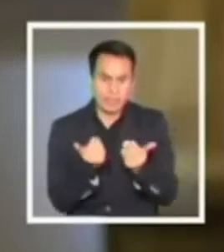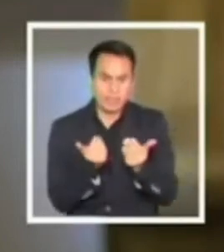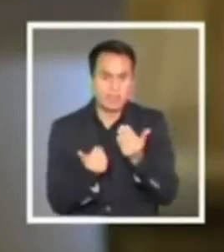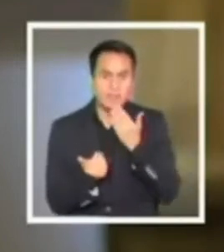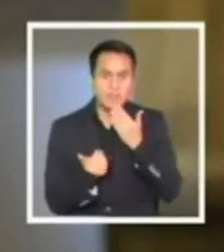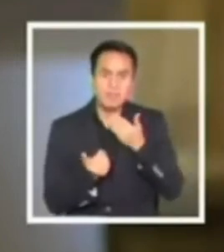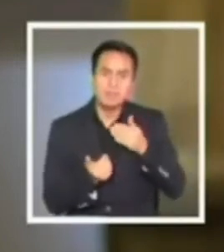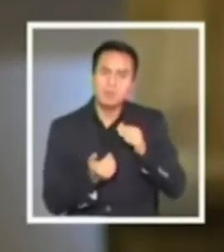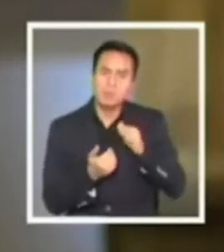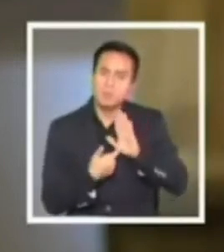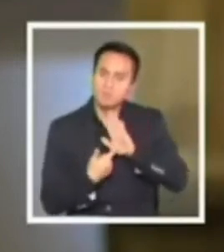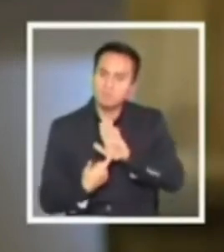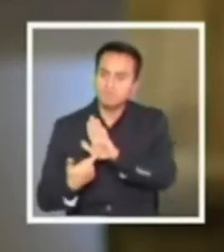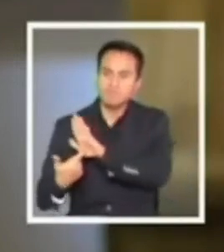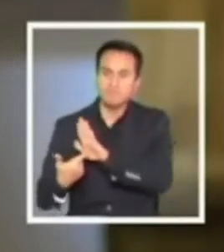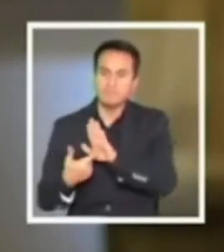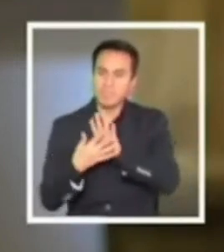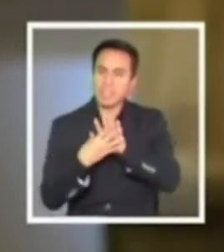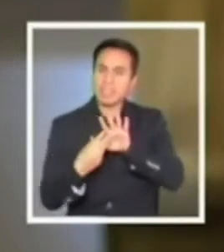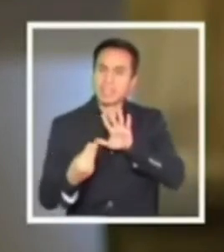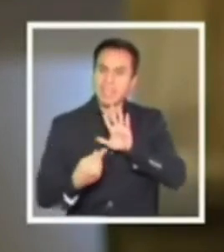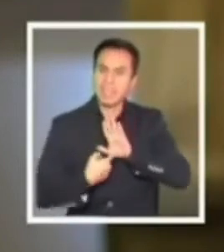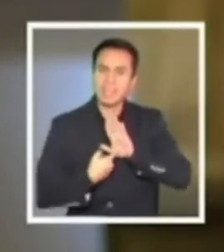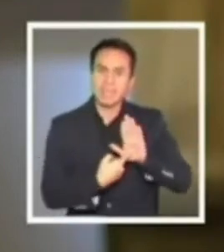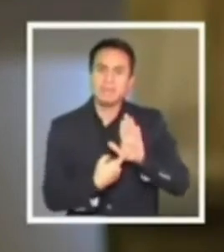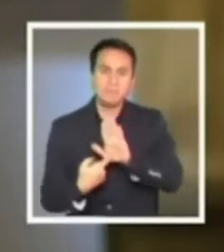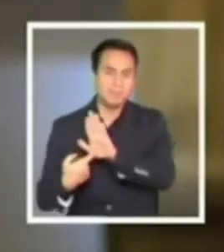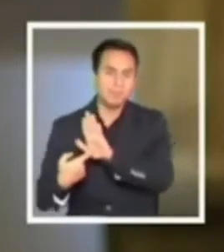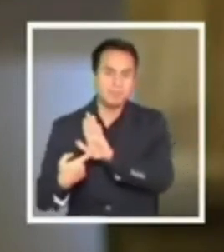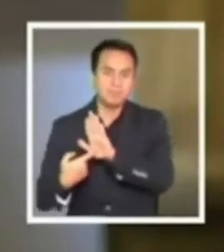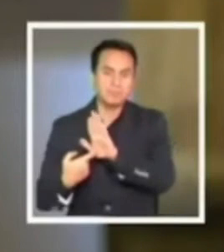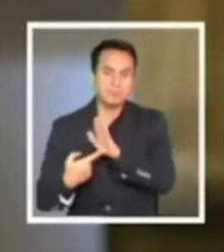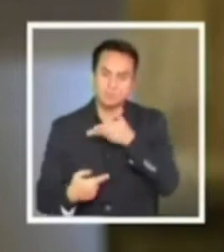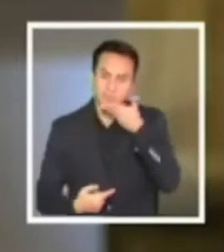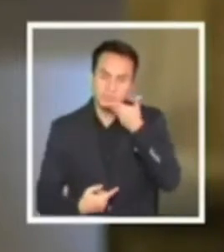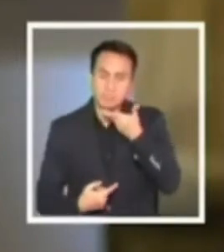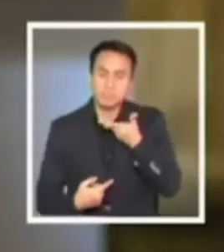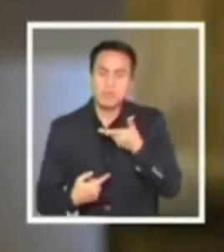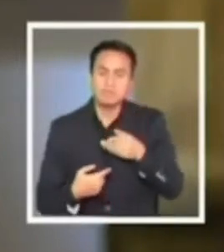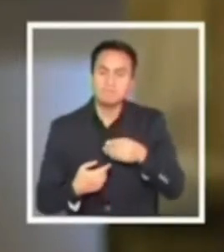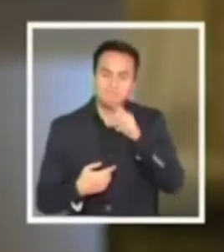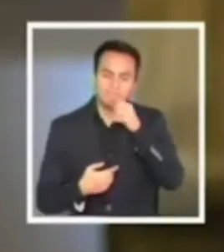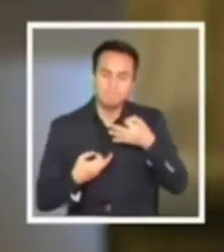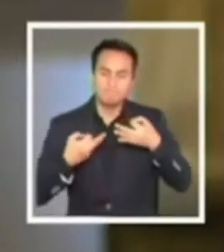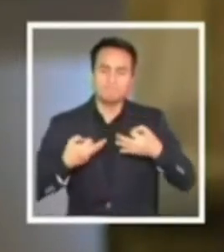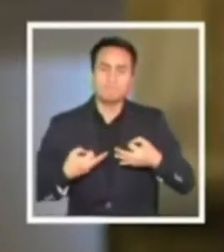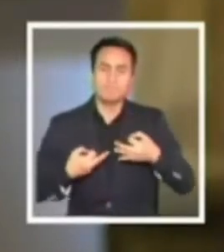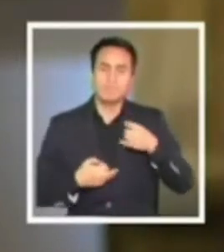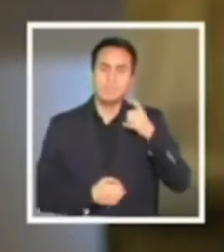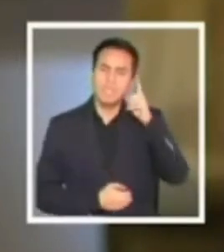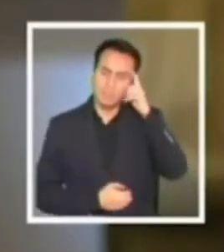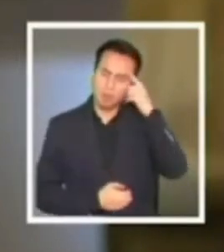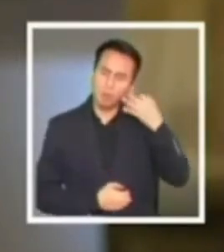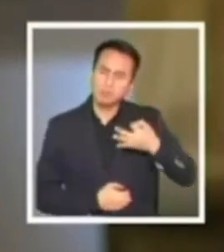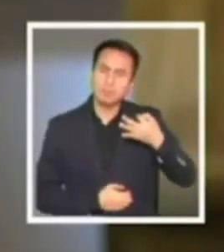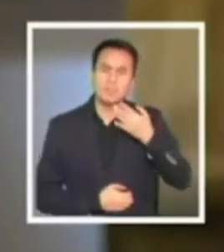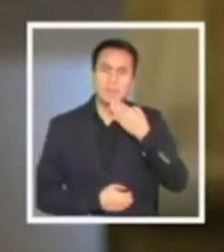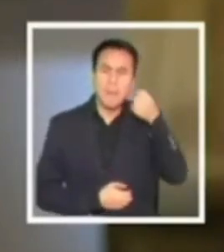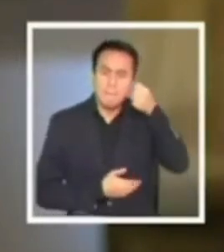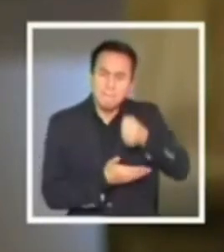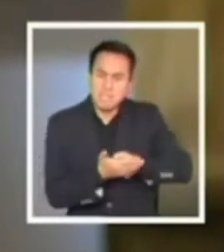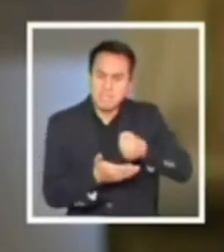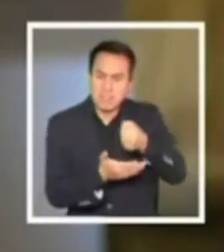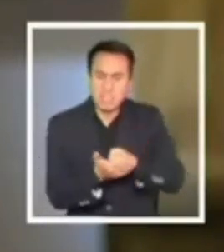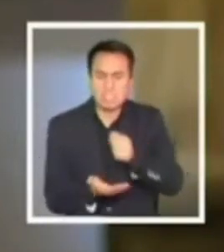de predicar con el ejemplo. Exige temple, convicciones y